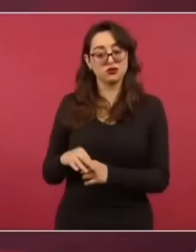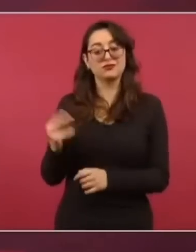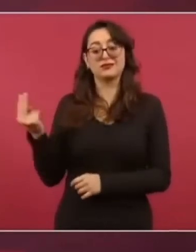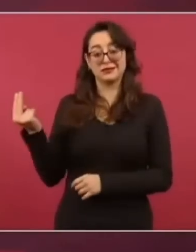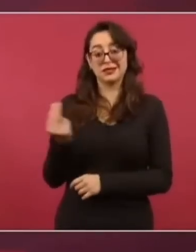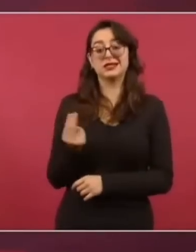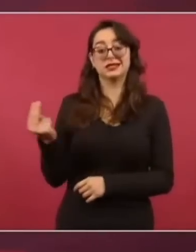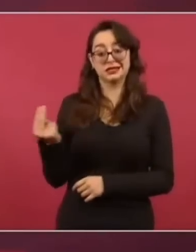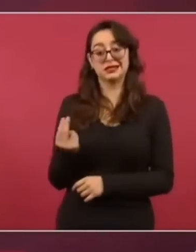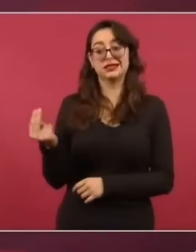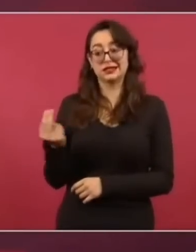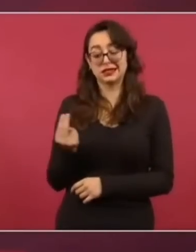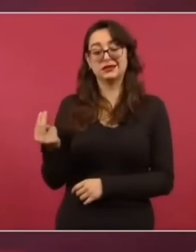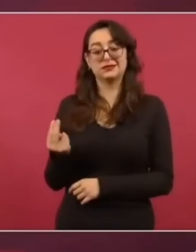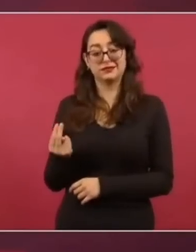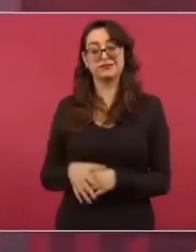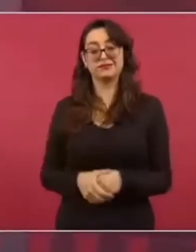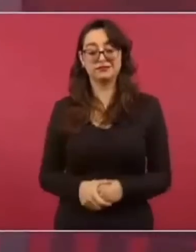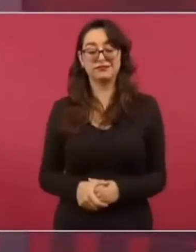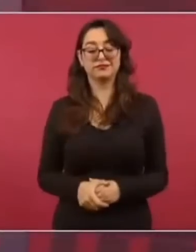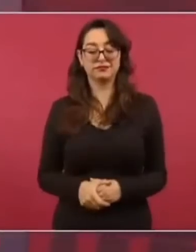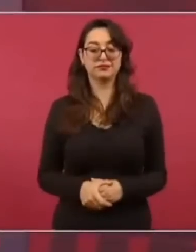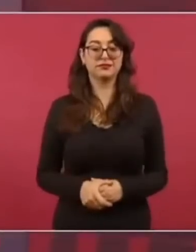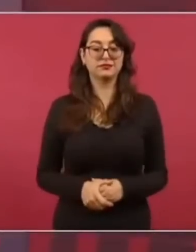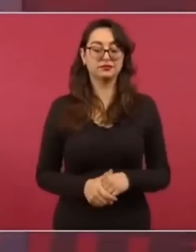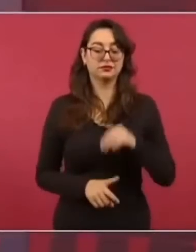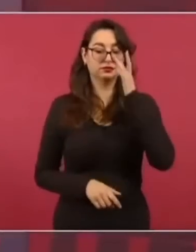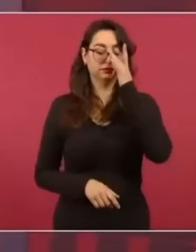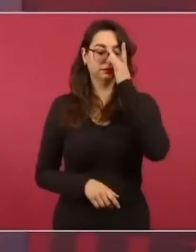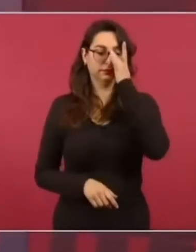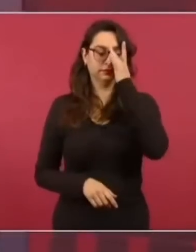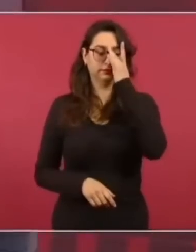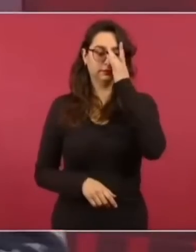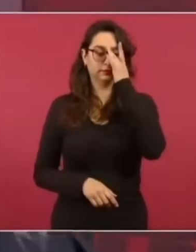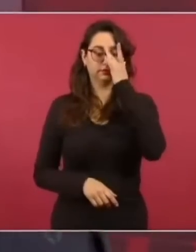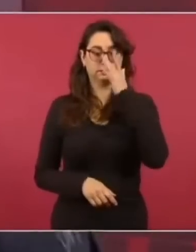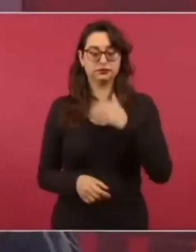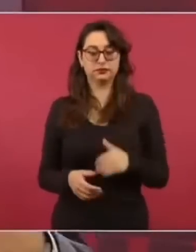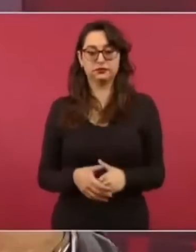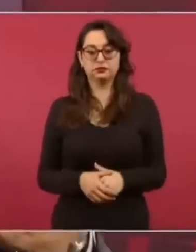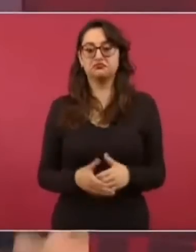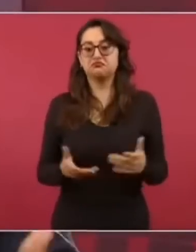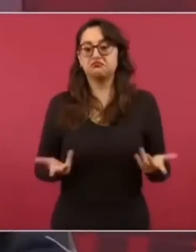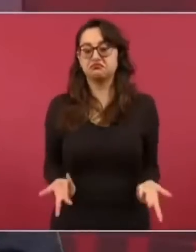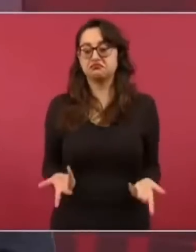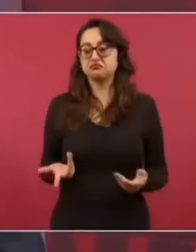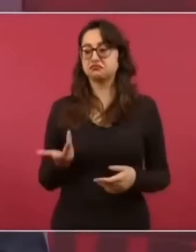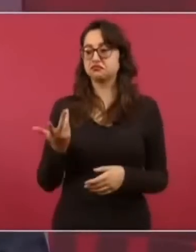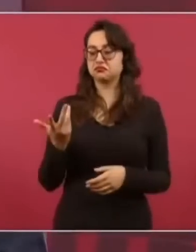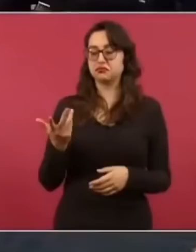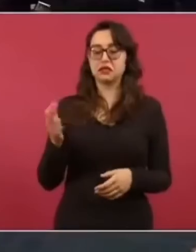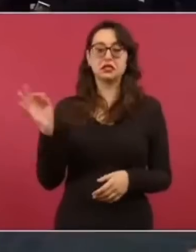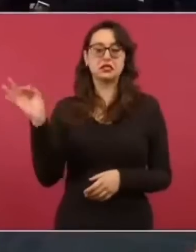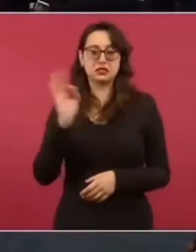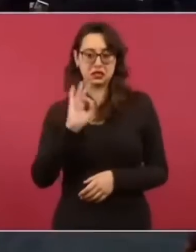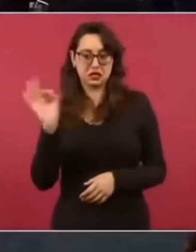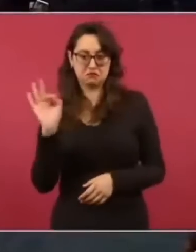66% de los votos. Porque se puede tener mayoría